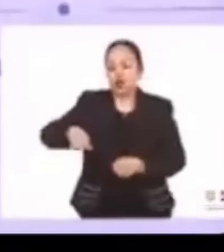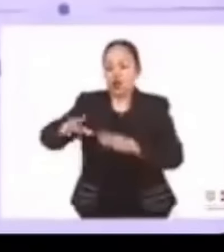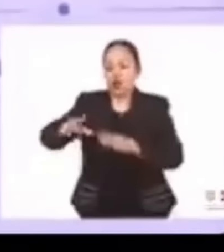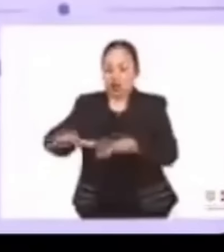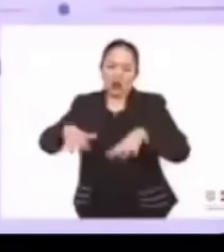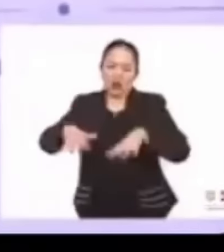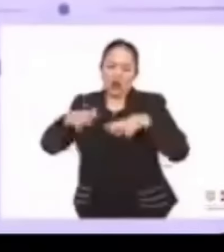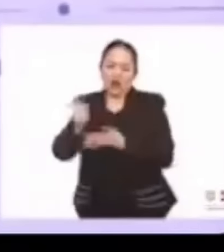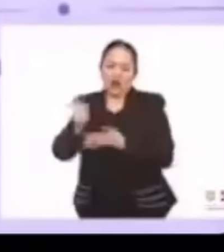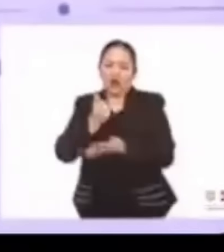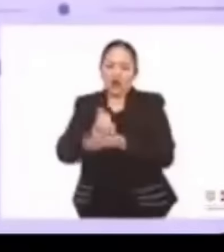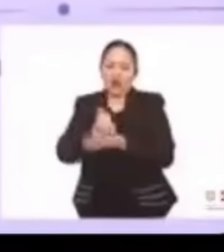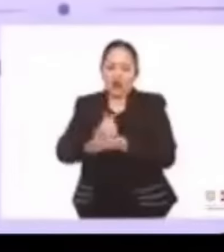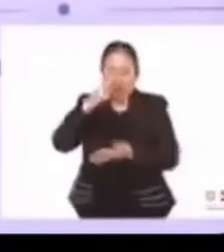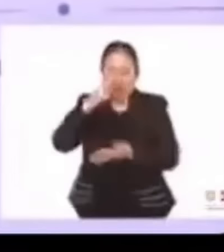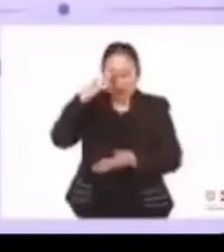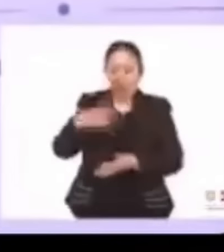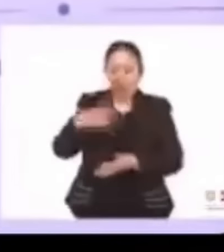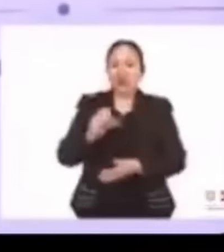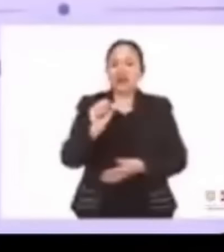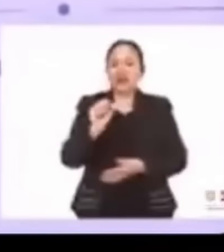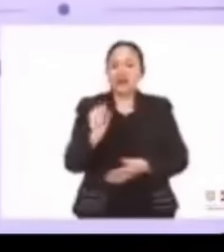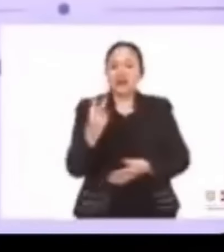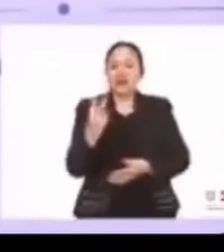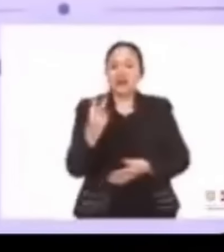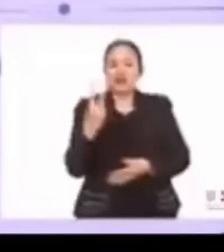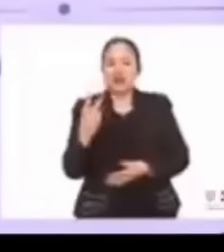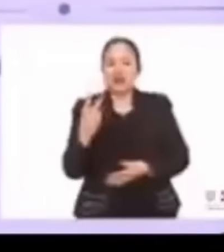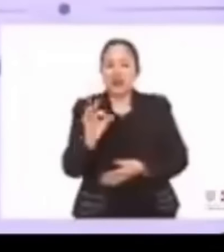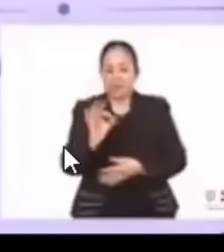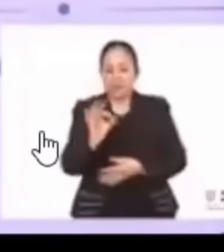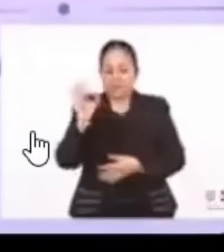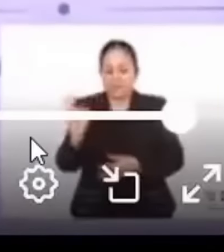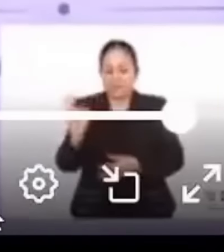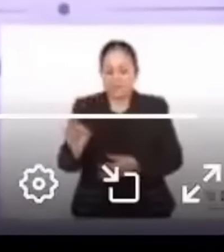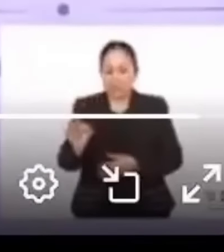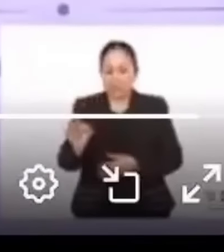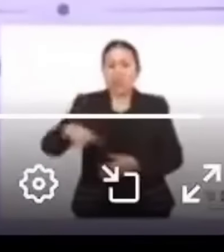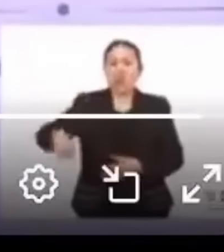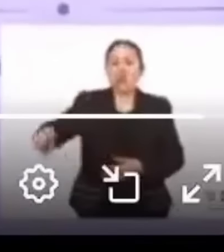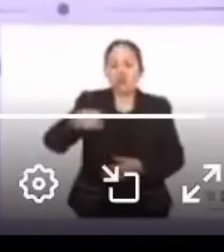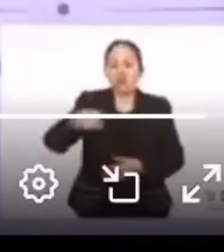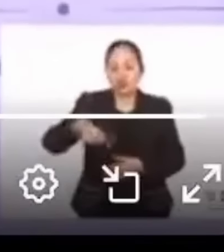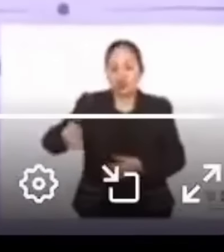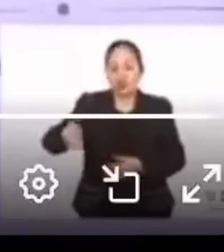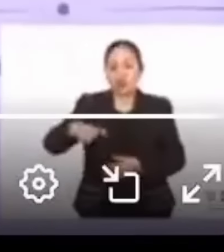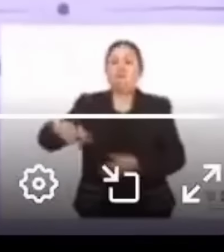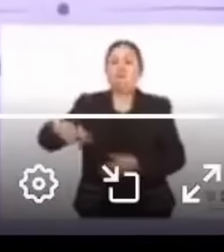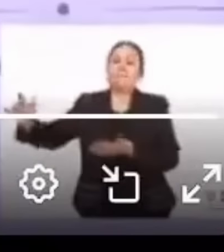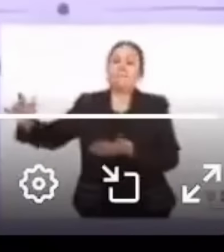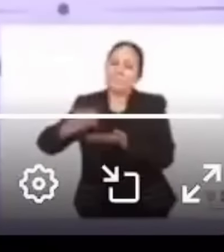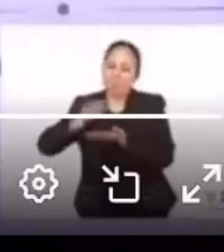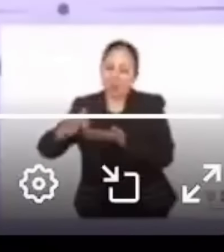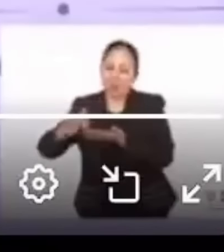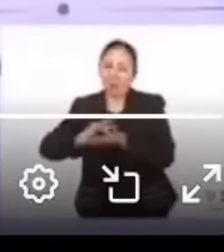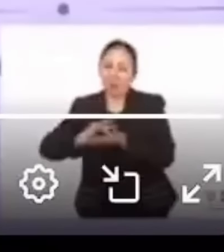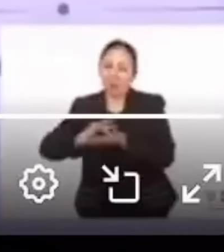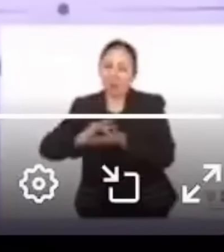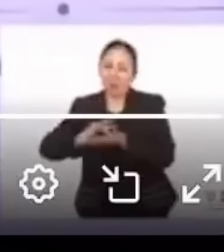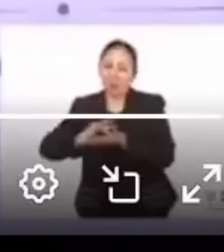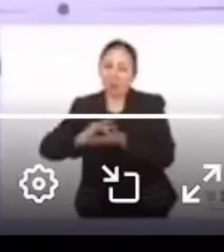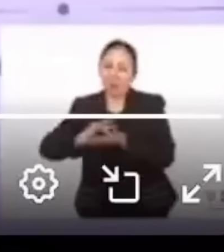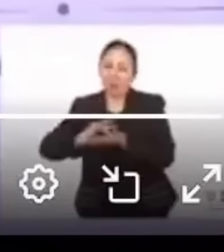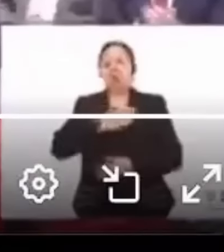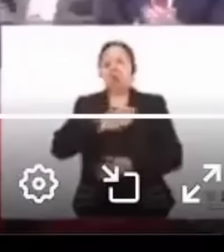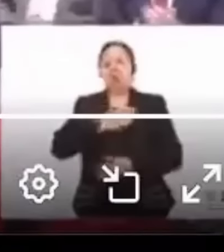de la Ciudad de México. El 62% de sus integrantes se pusieron del lado de la